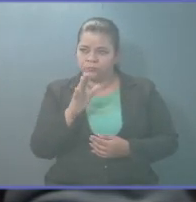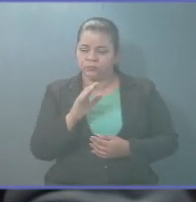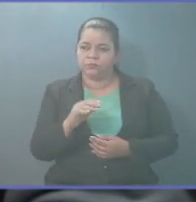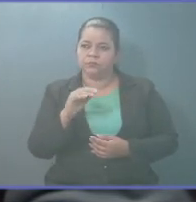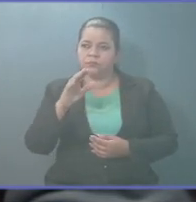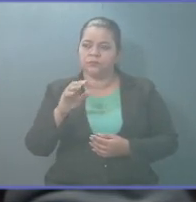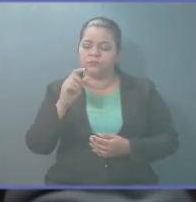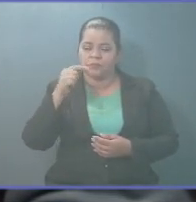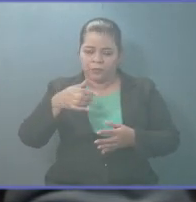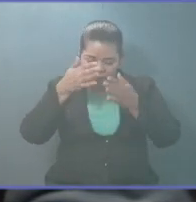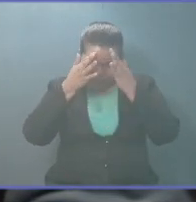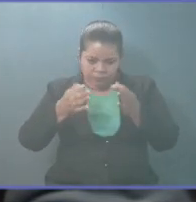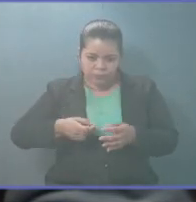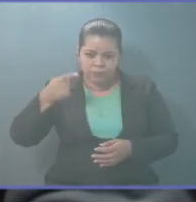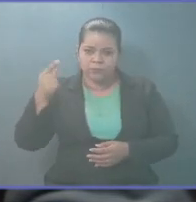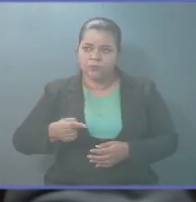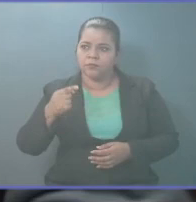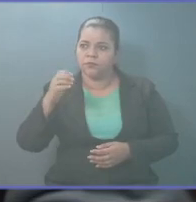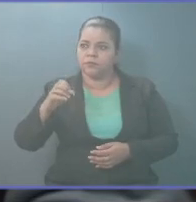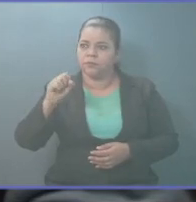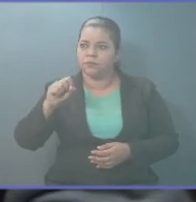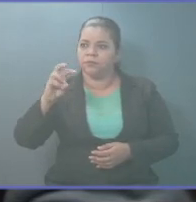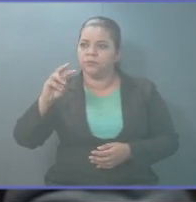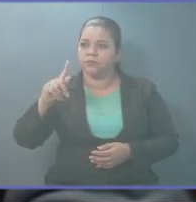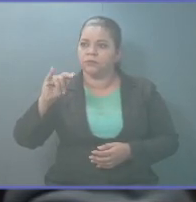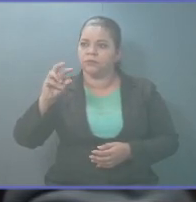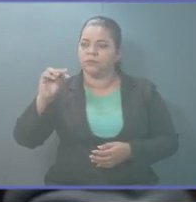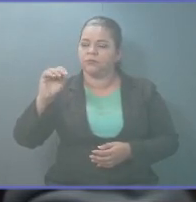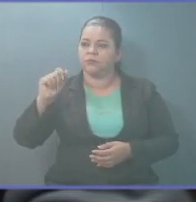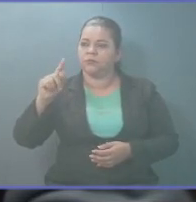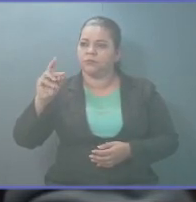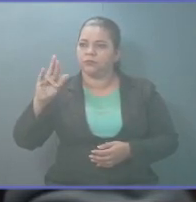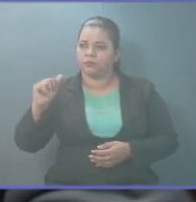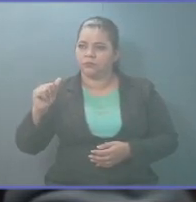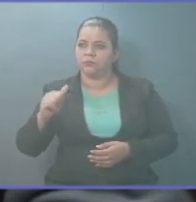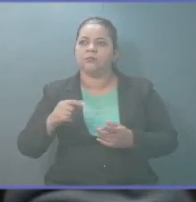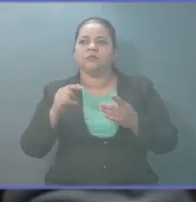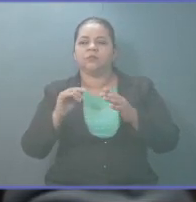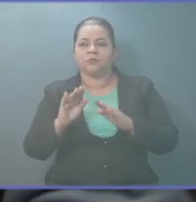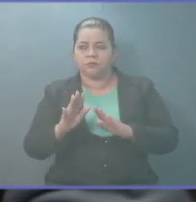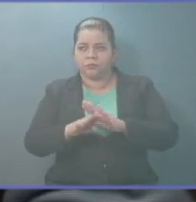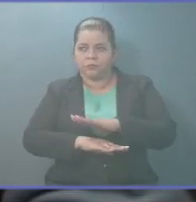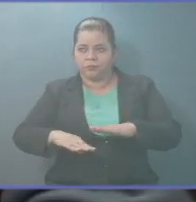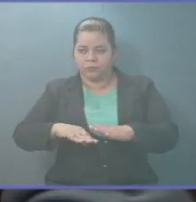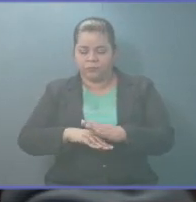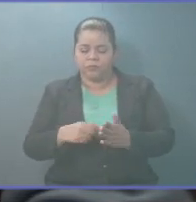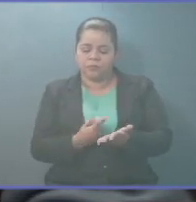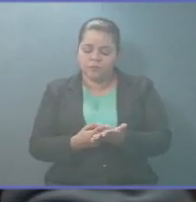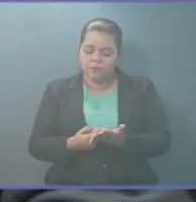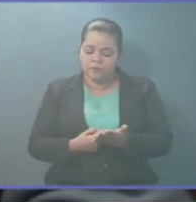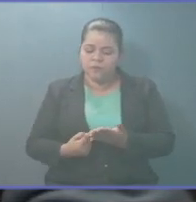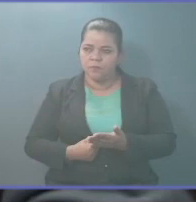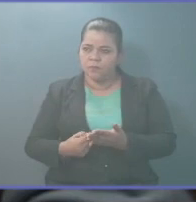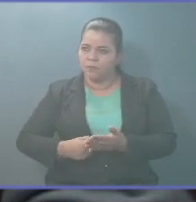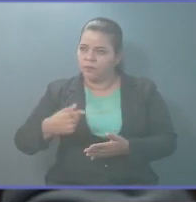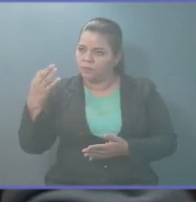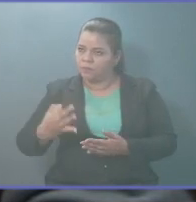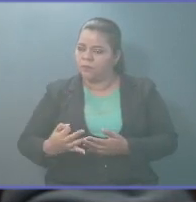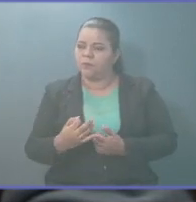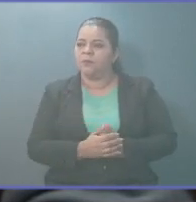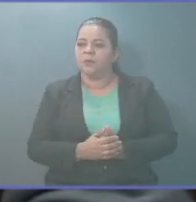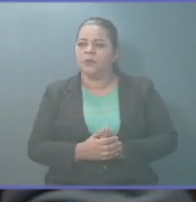estimatoria, según las circunstancias del caso, el tribunal deberá, y